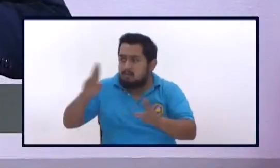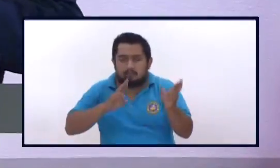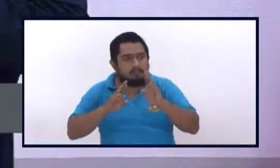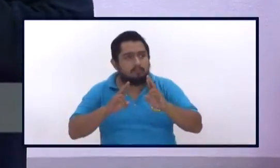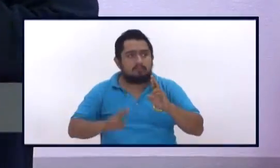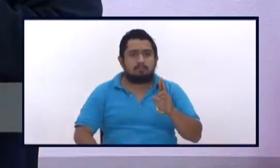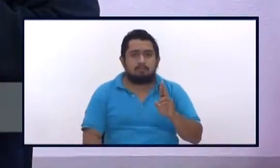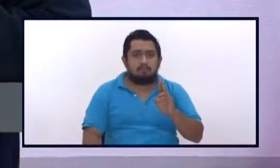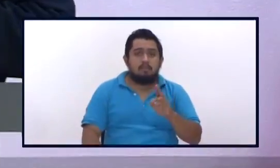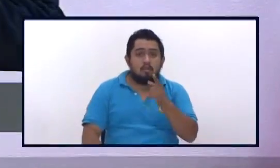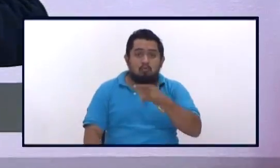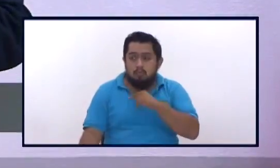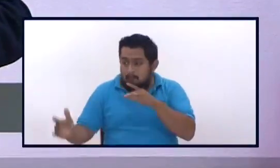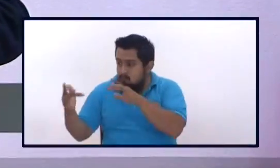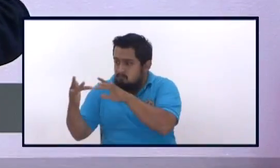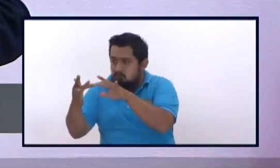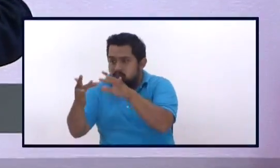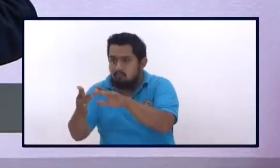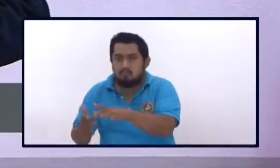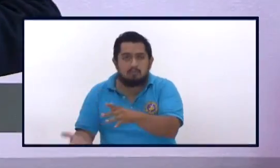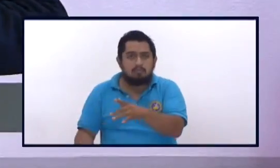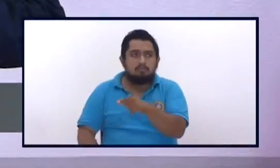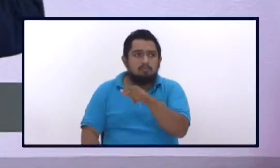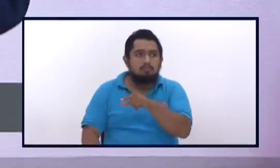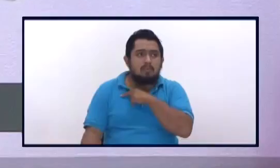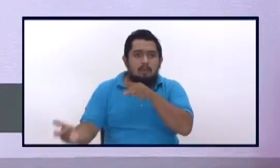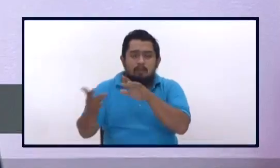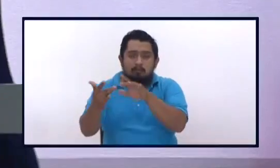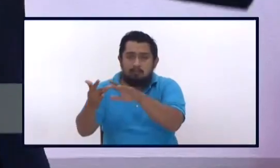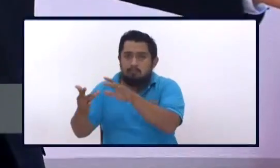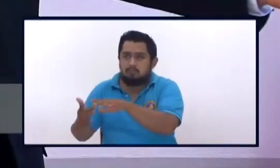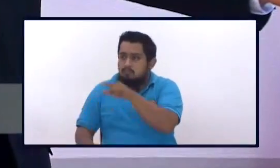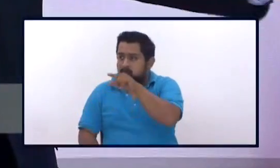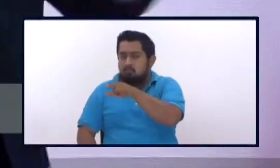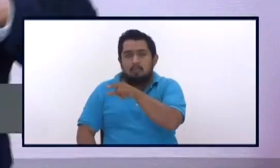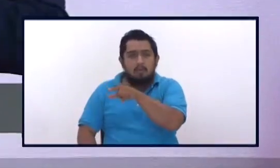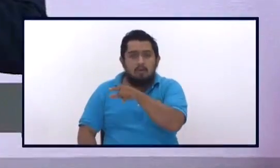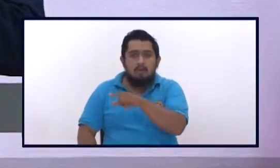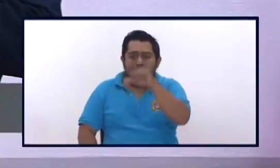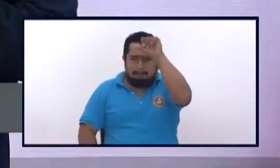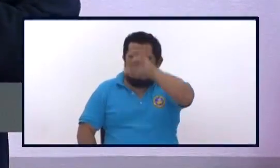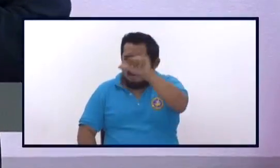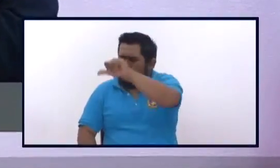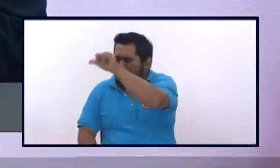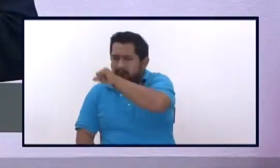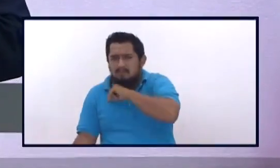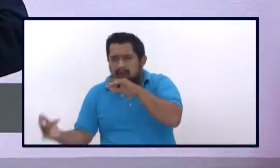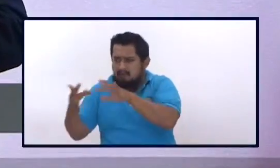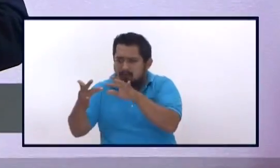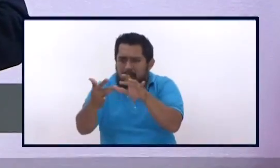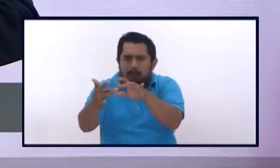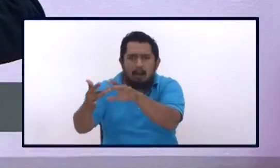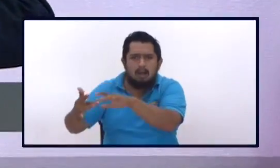te conectas con cualquier brujo te conectas con walter mercado te conectas con el horóscopo del